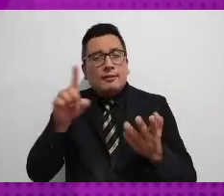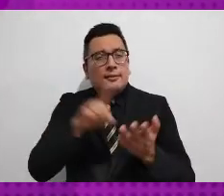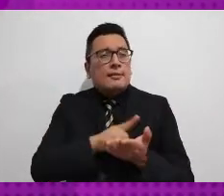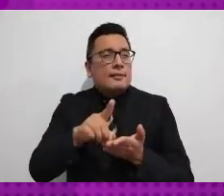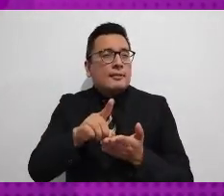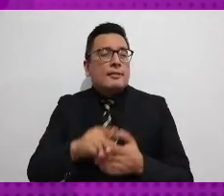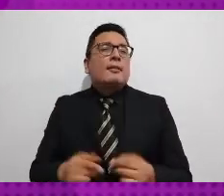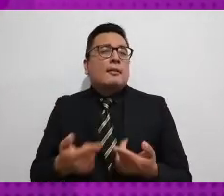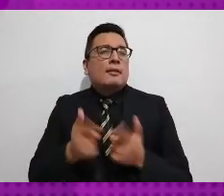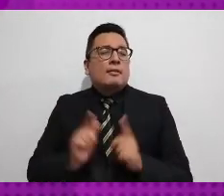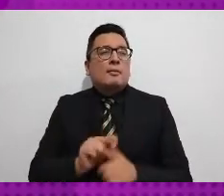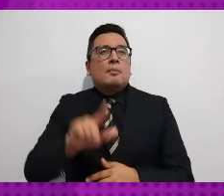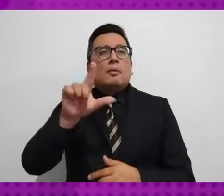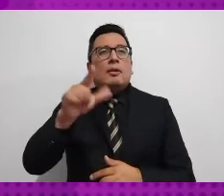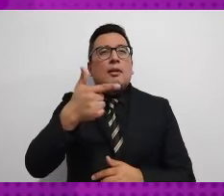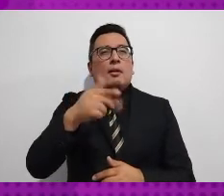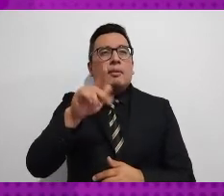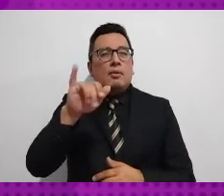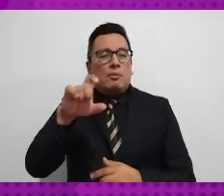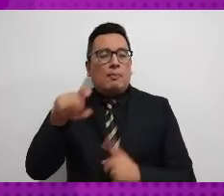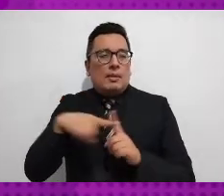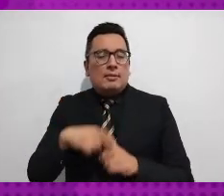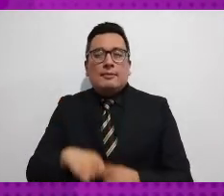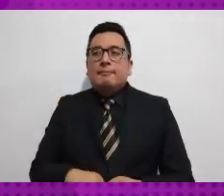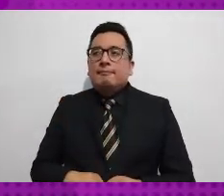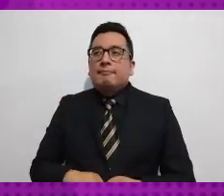los derechos de las personas de la diversidad. Y yo creo que